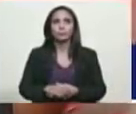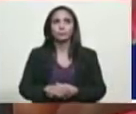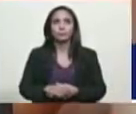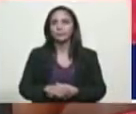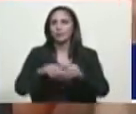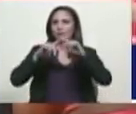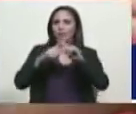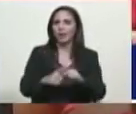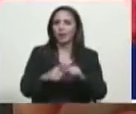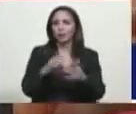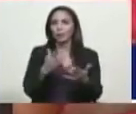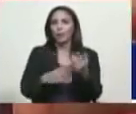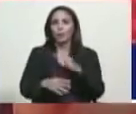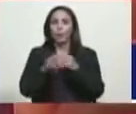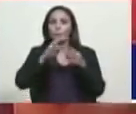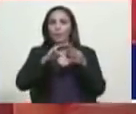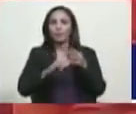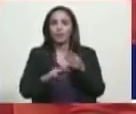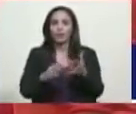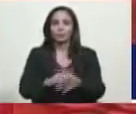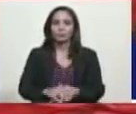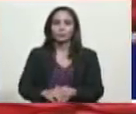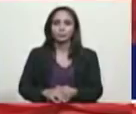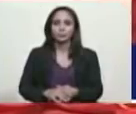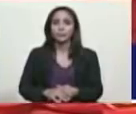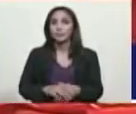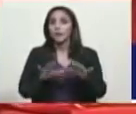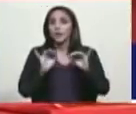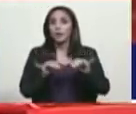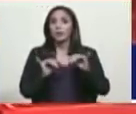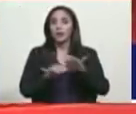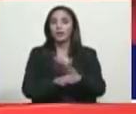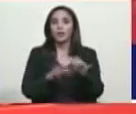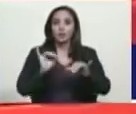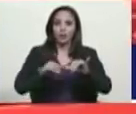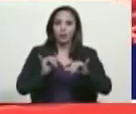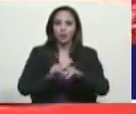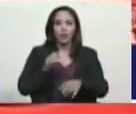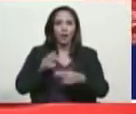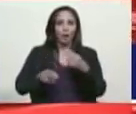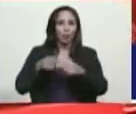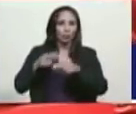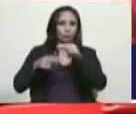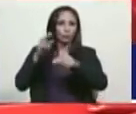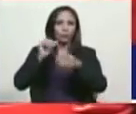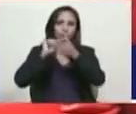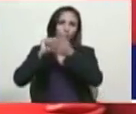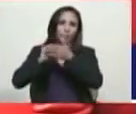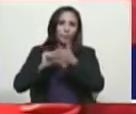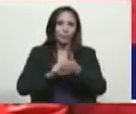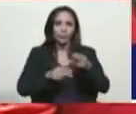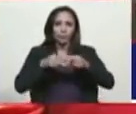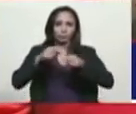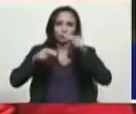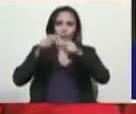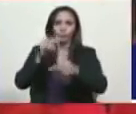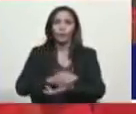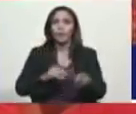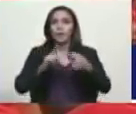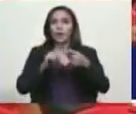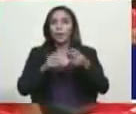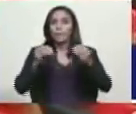están las siguientes carreras. Ingeniería en construcción civil. Ingeniería de